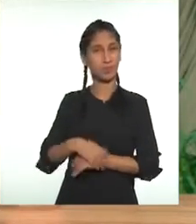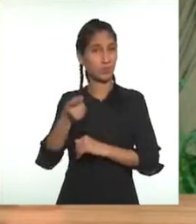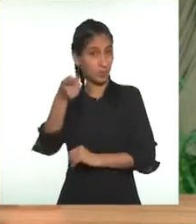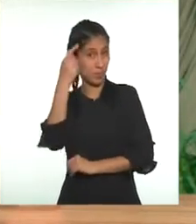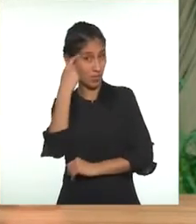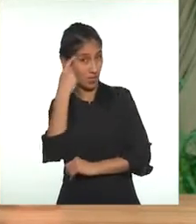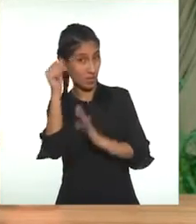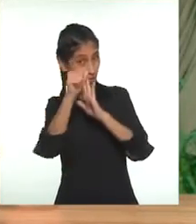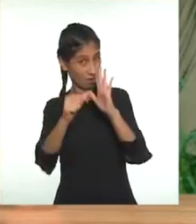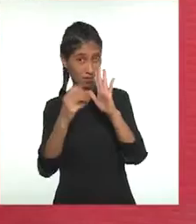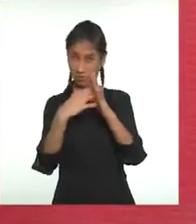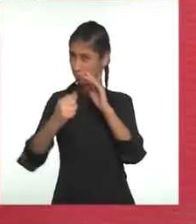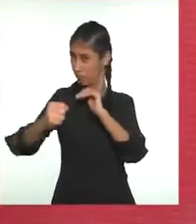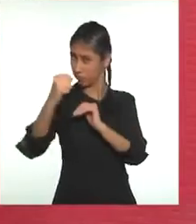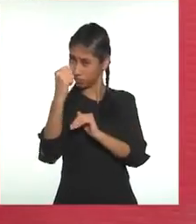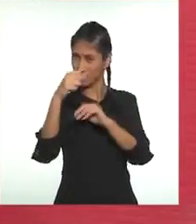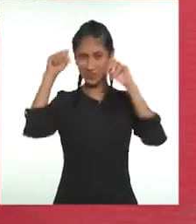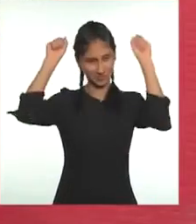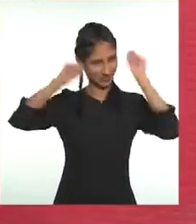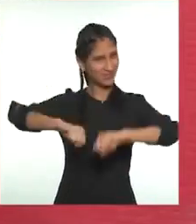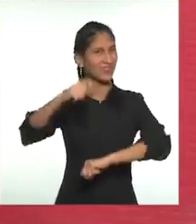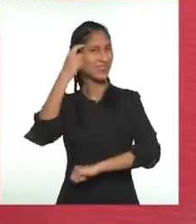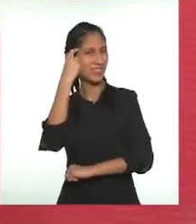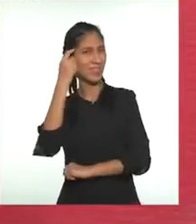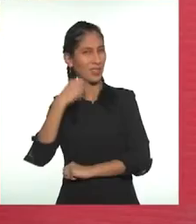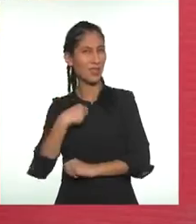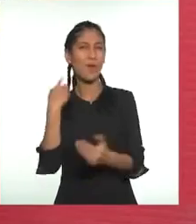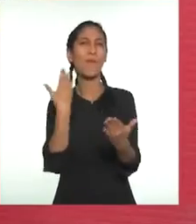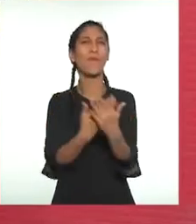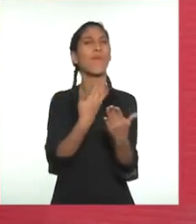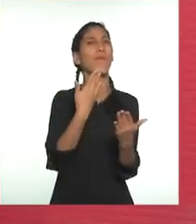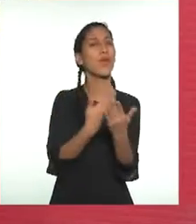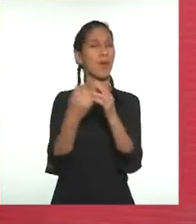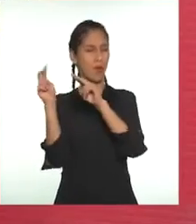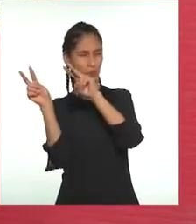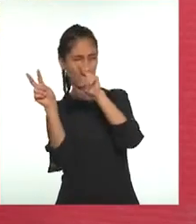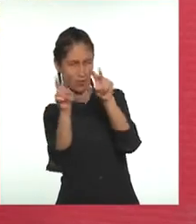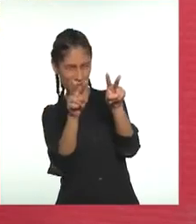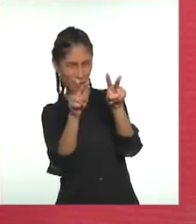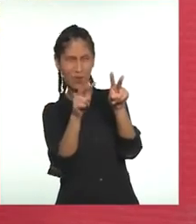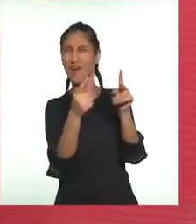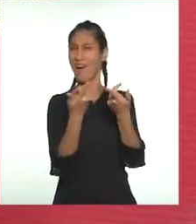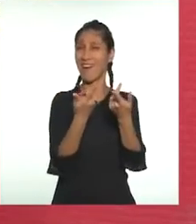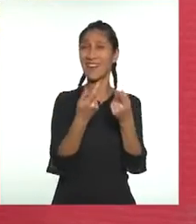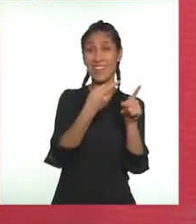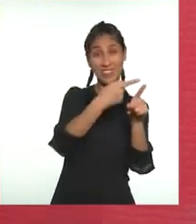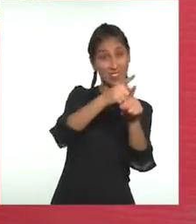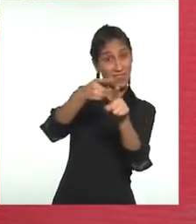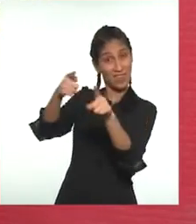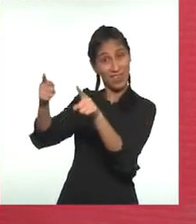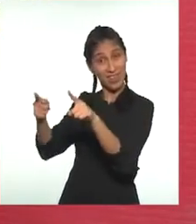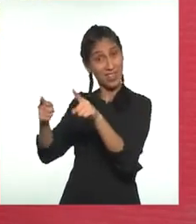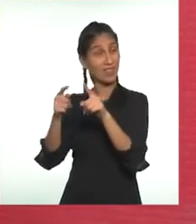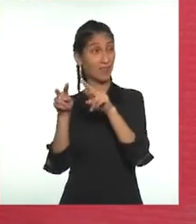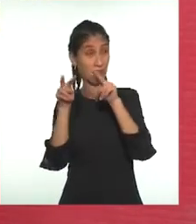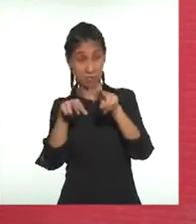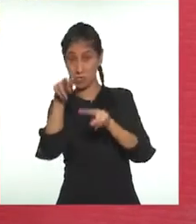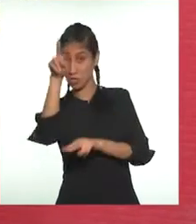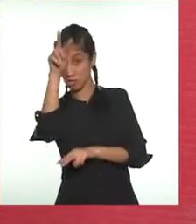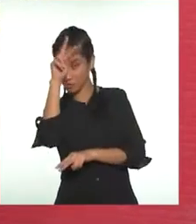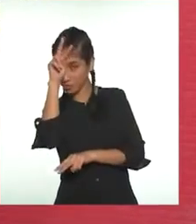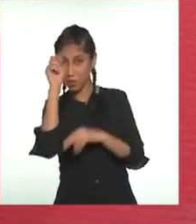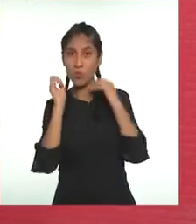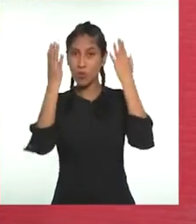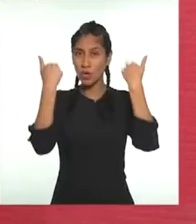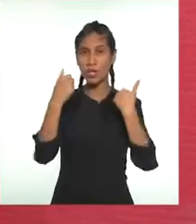es así de poderoso? Yo lo creo. Y yo lo compruebo cuando veo las creaciones de varones y mujeres que han representado a nuestro país y a